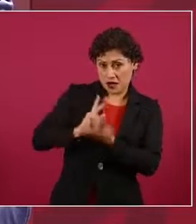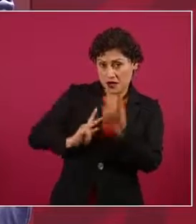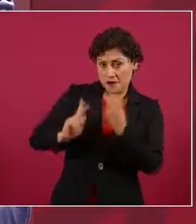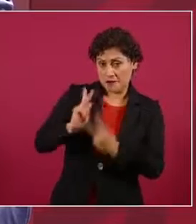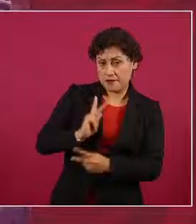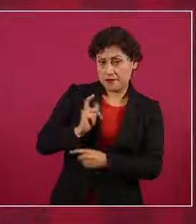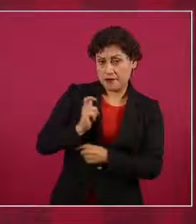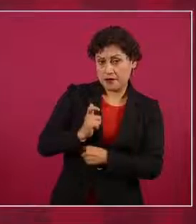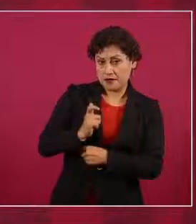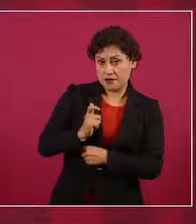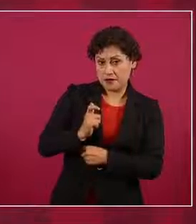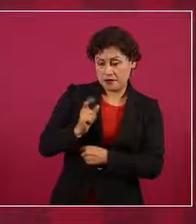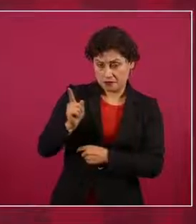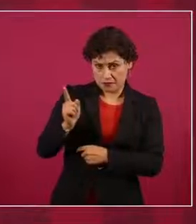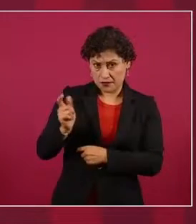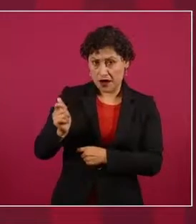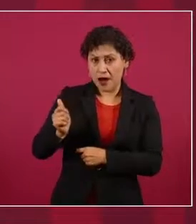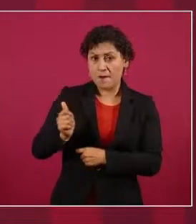aprovechen,